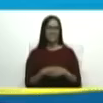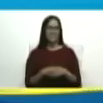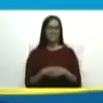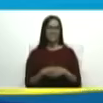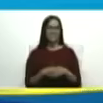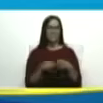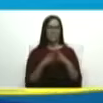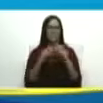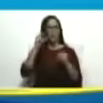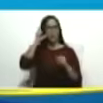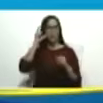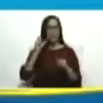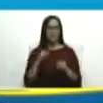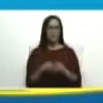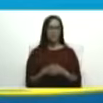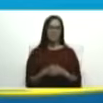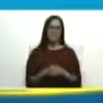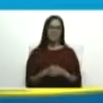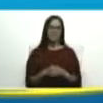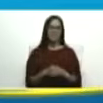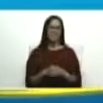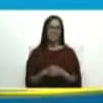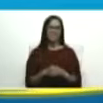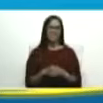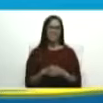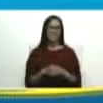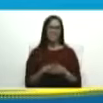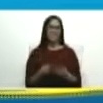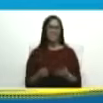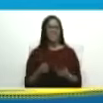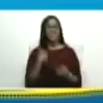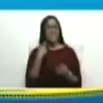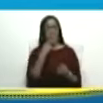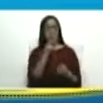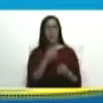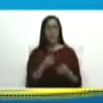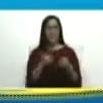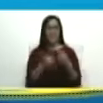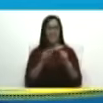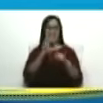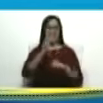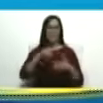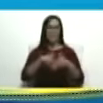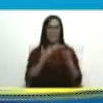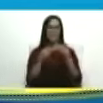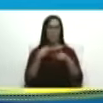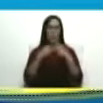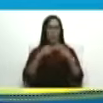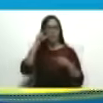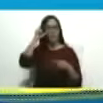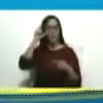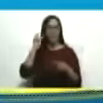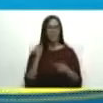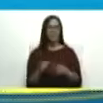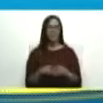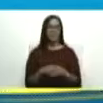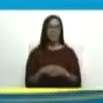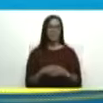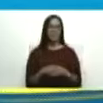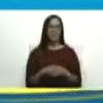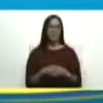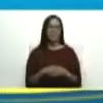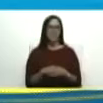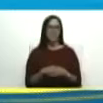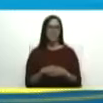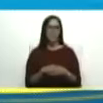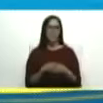todo el día. Adolfo Pereira tiene la buena costumbre de escribirme a las 3 de la mañana todos los días. Lo pongo como ejemplo